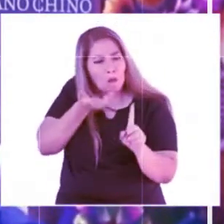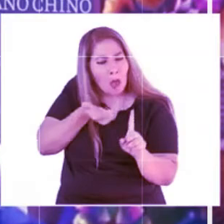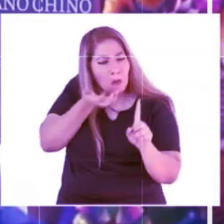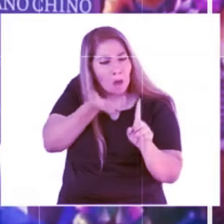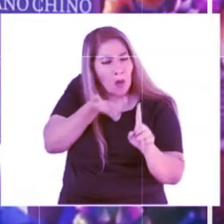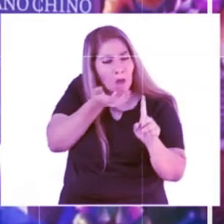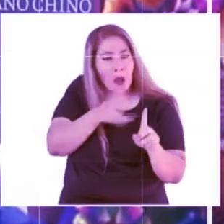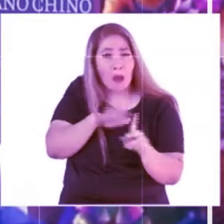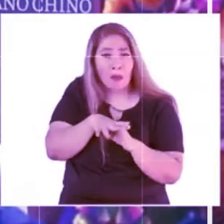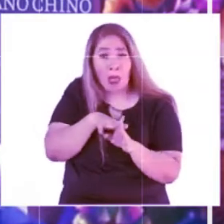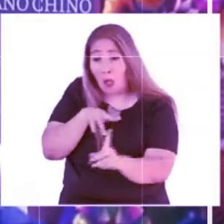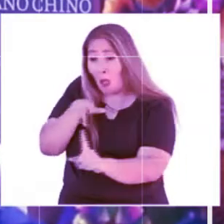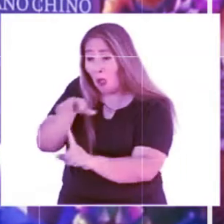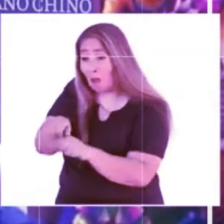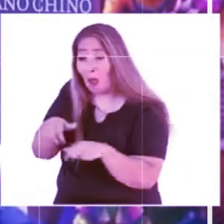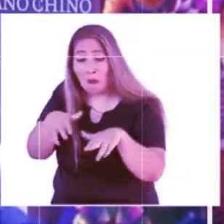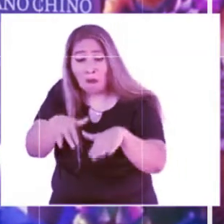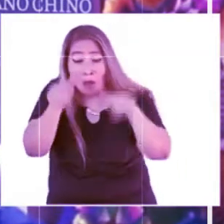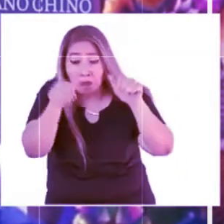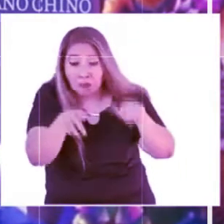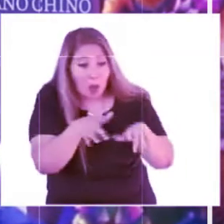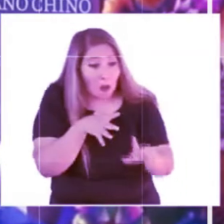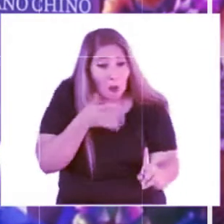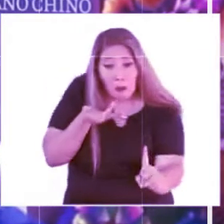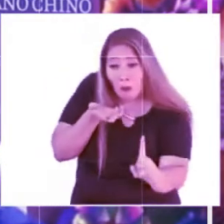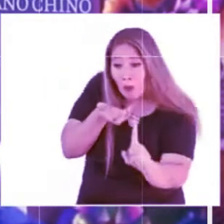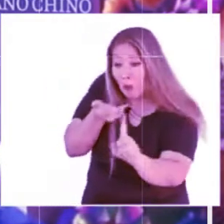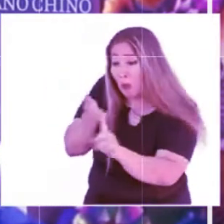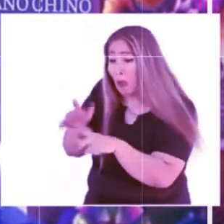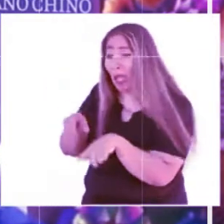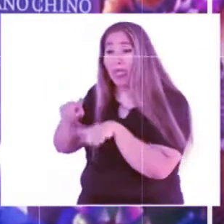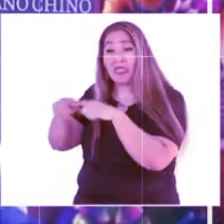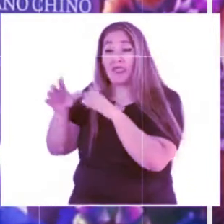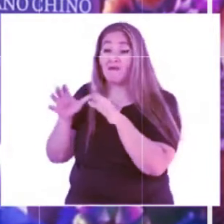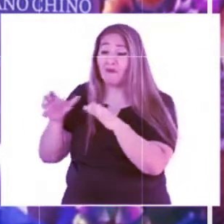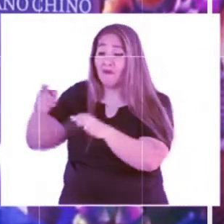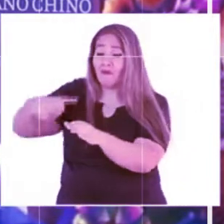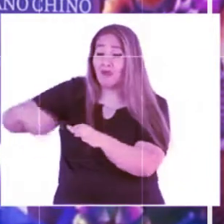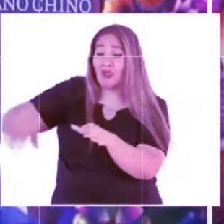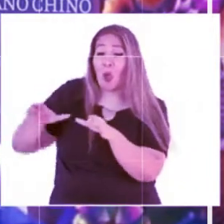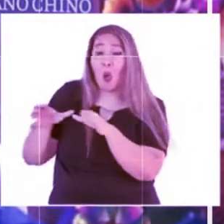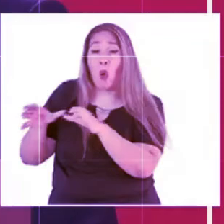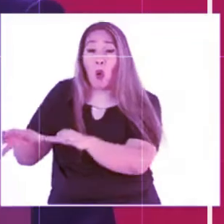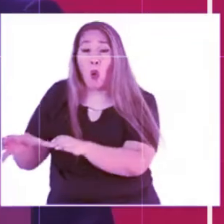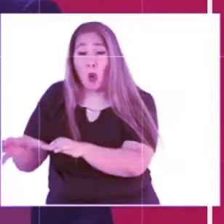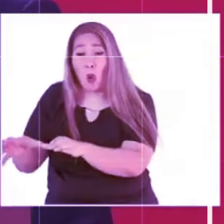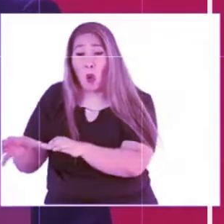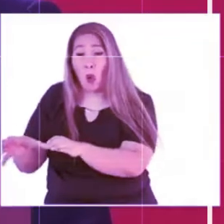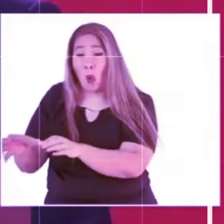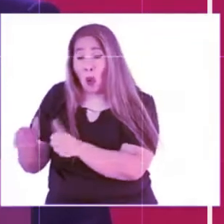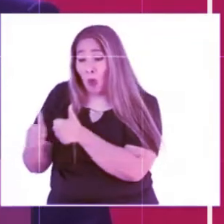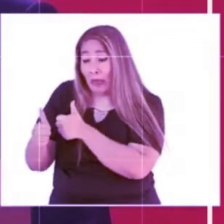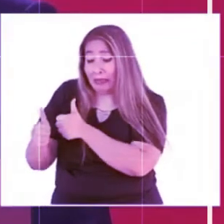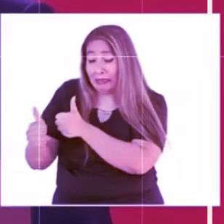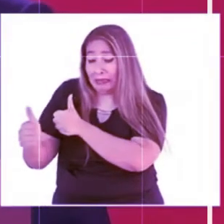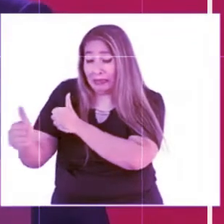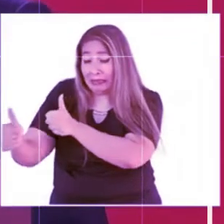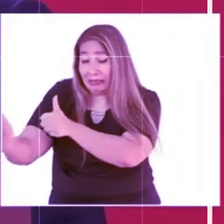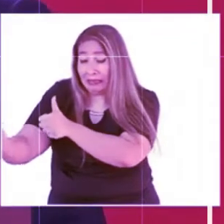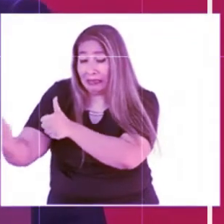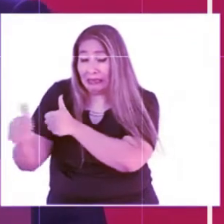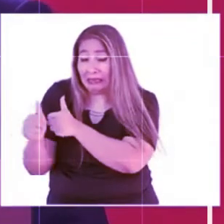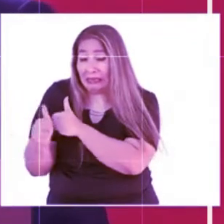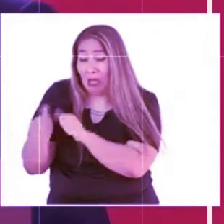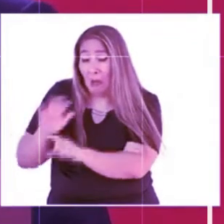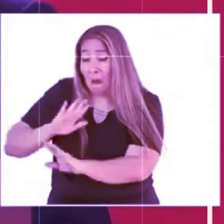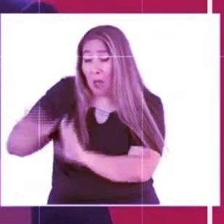asesinando impunemente a miembros de la comunidad china en México. Después de la matanza de